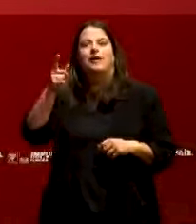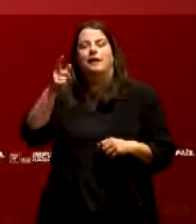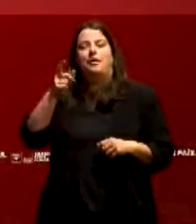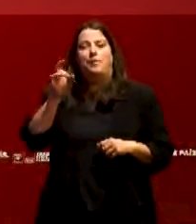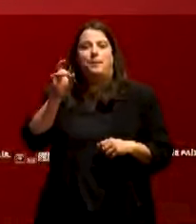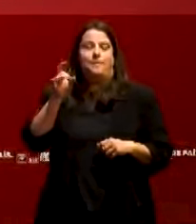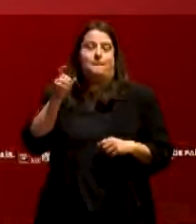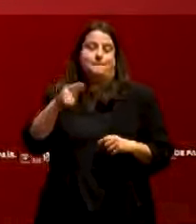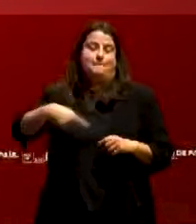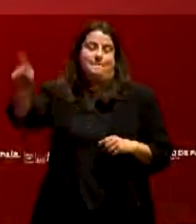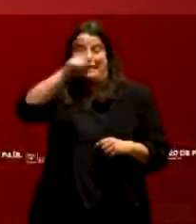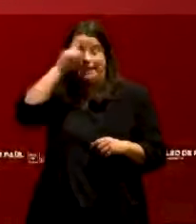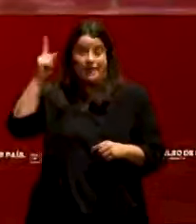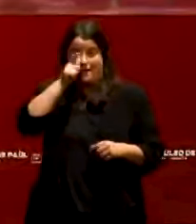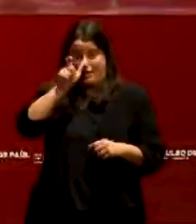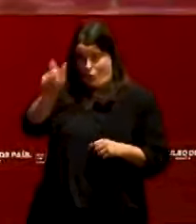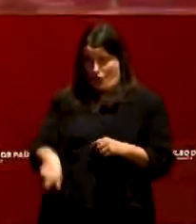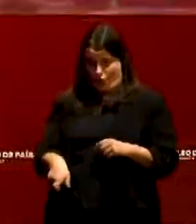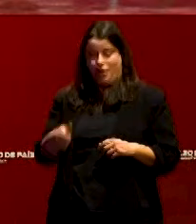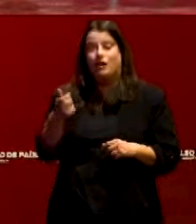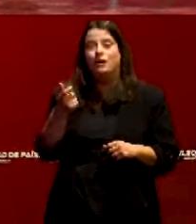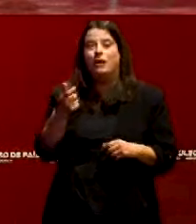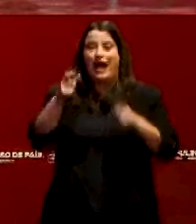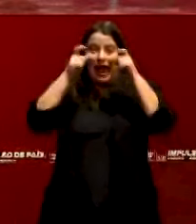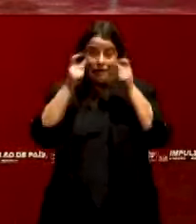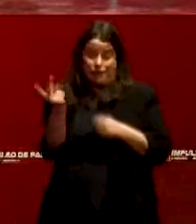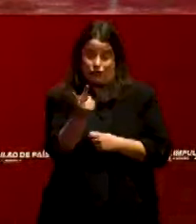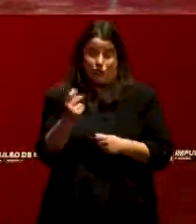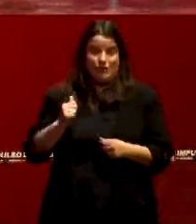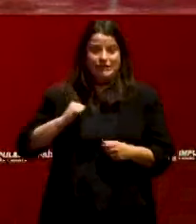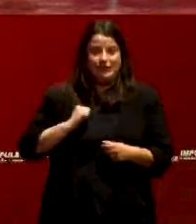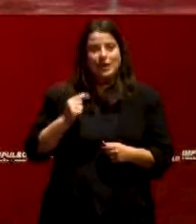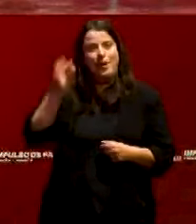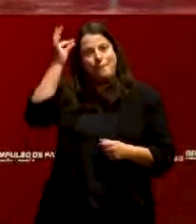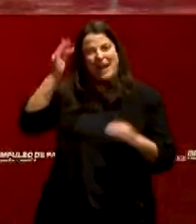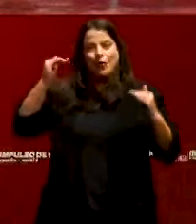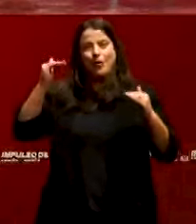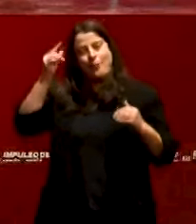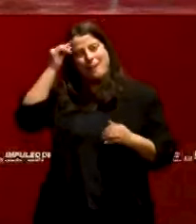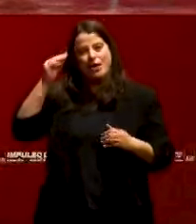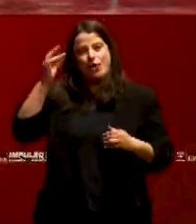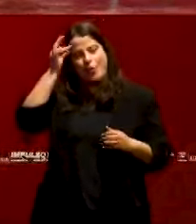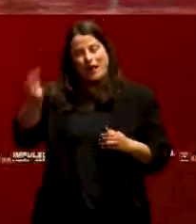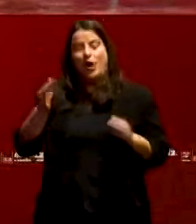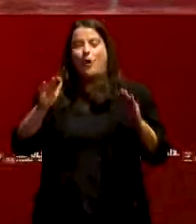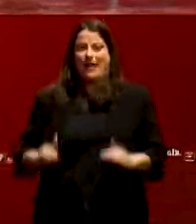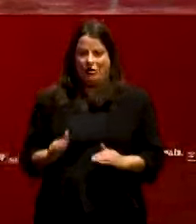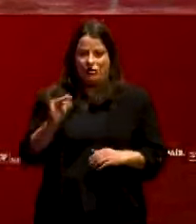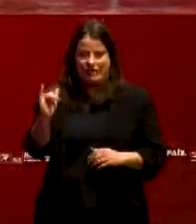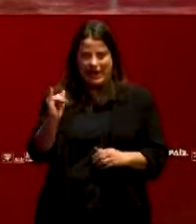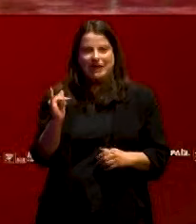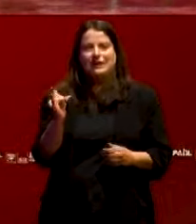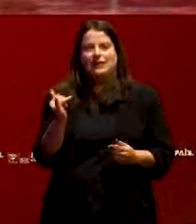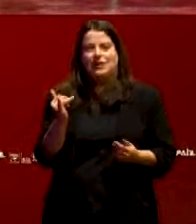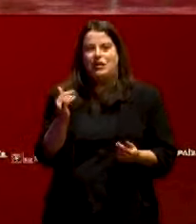Madrid. Desde las gafas, bueno, los dos tienen gafas. Del que tiene menos pelo, este, del Tellado. De Miguel Tellado,